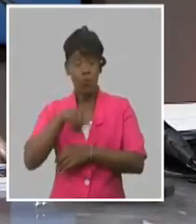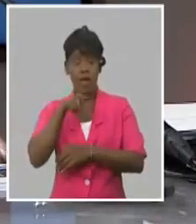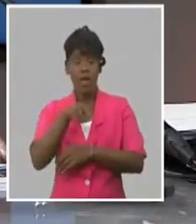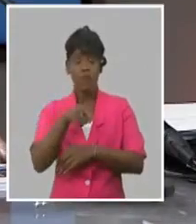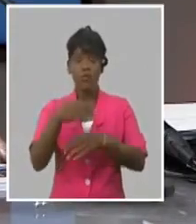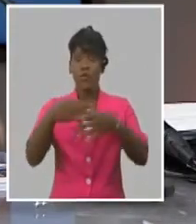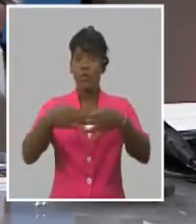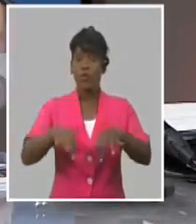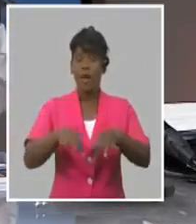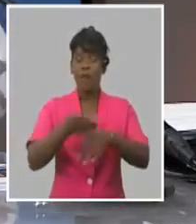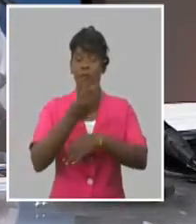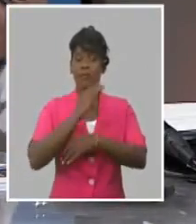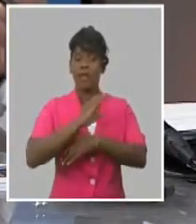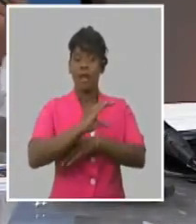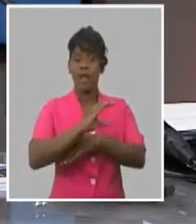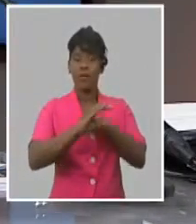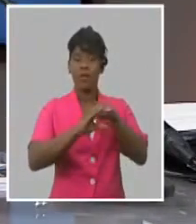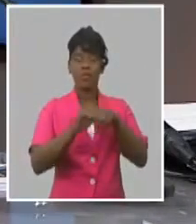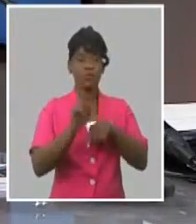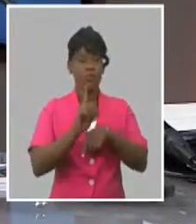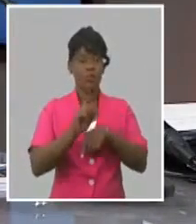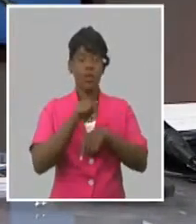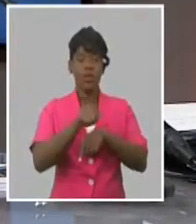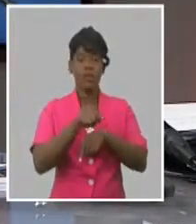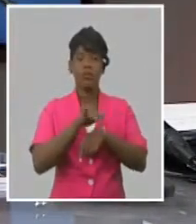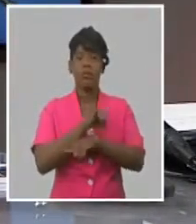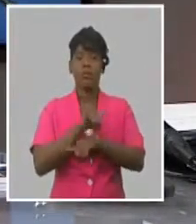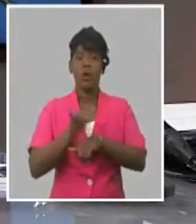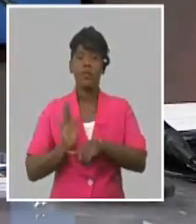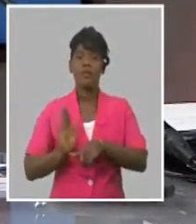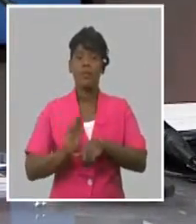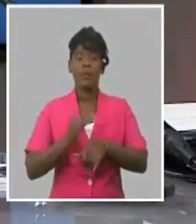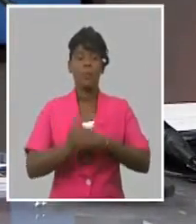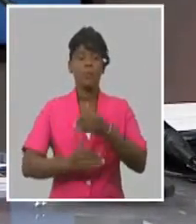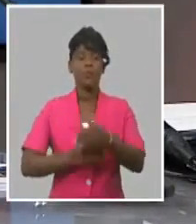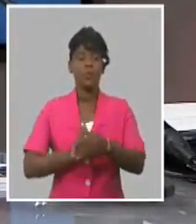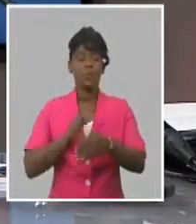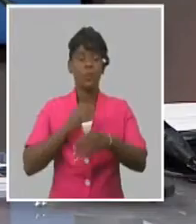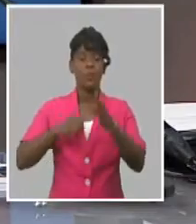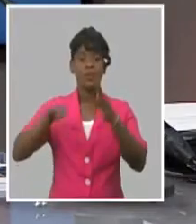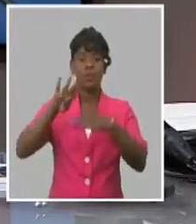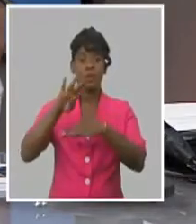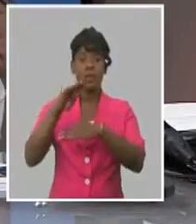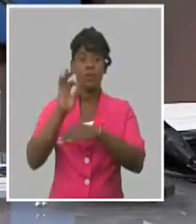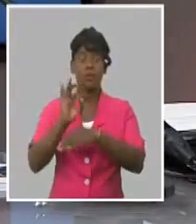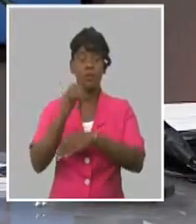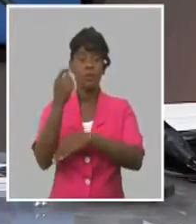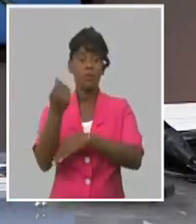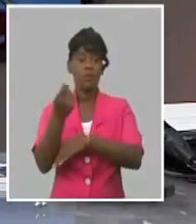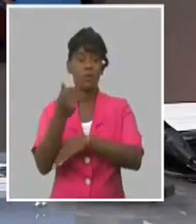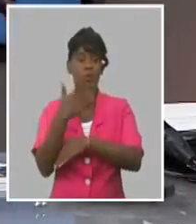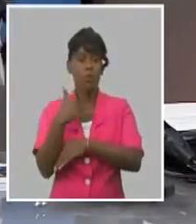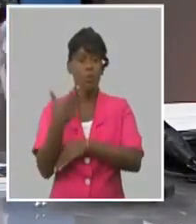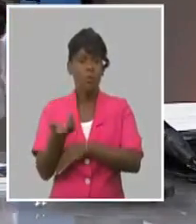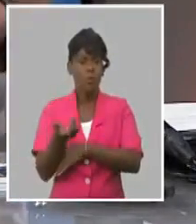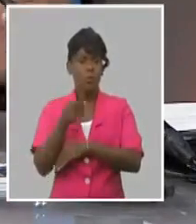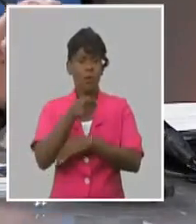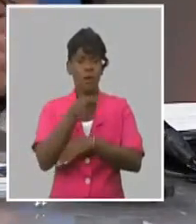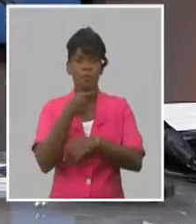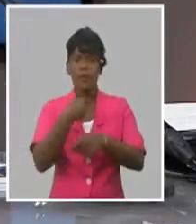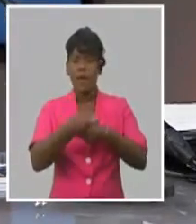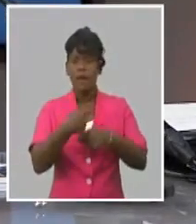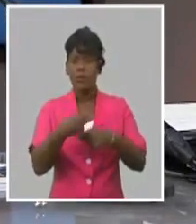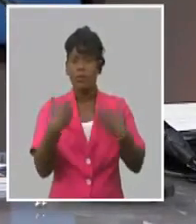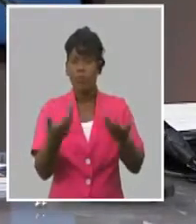automático. Eso lleva un proceso de presentar al Ministerio de Finanzas la ficha de costos, te revisan